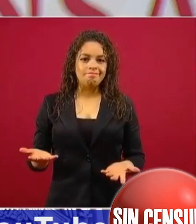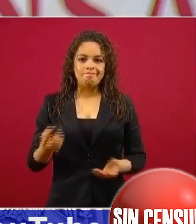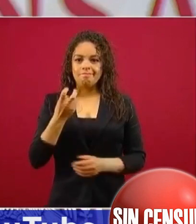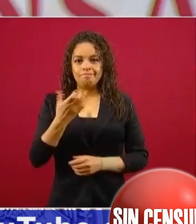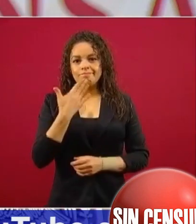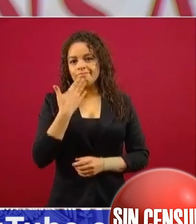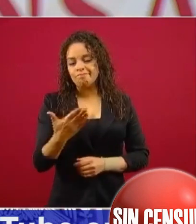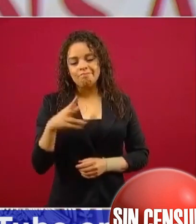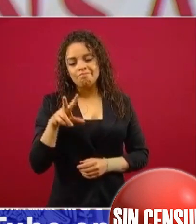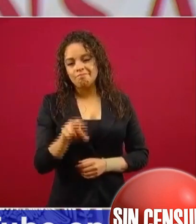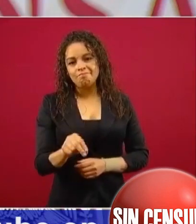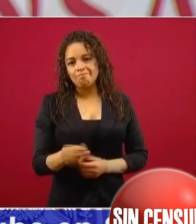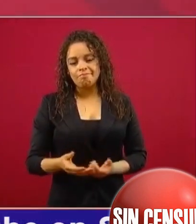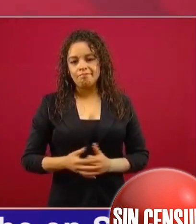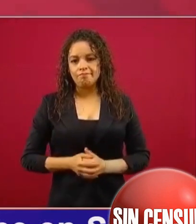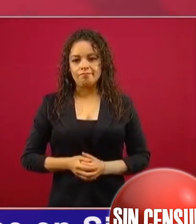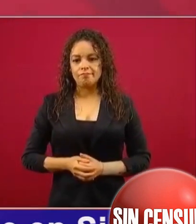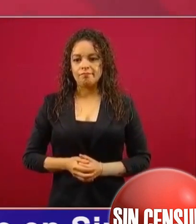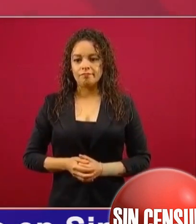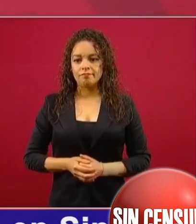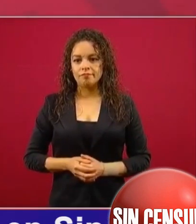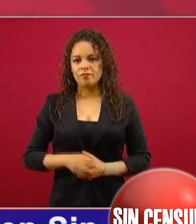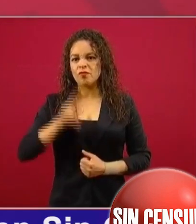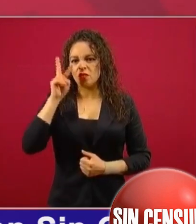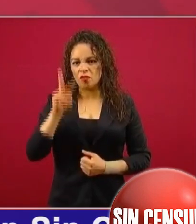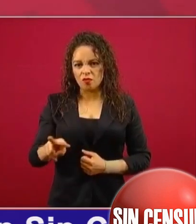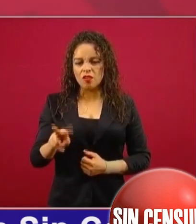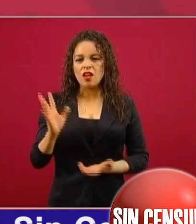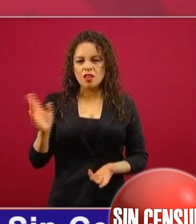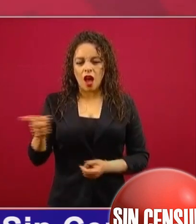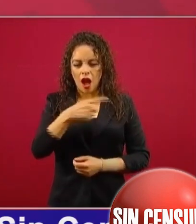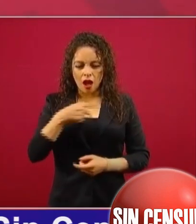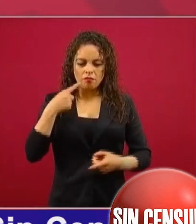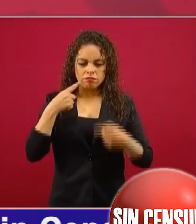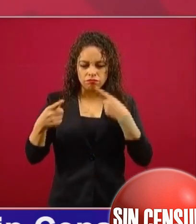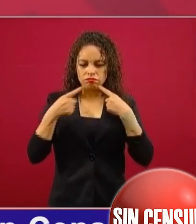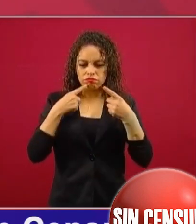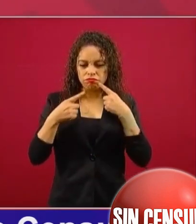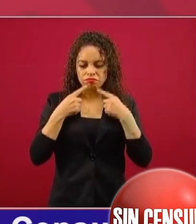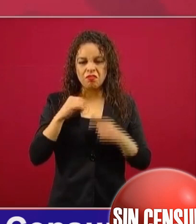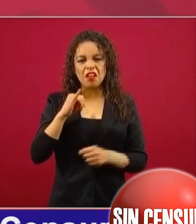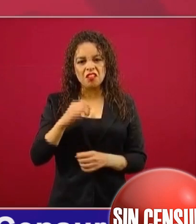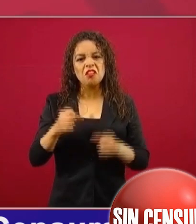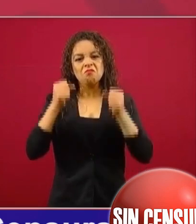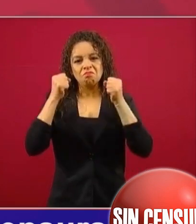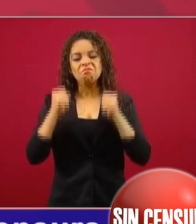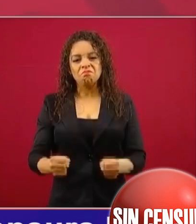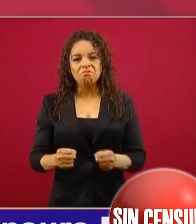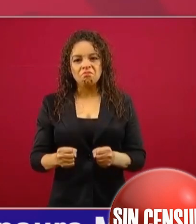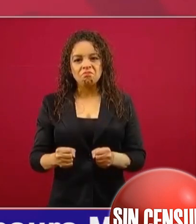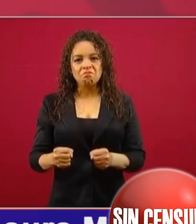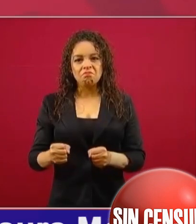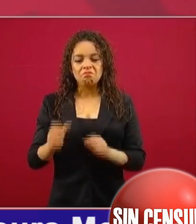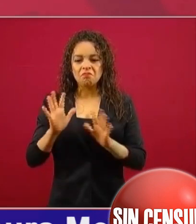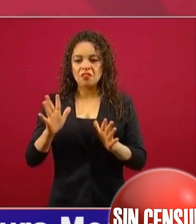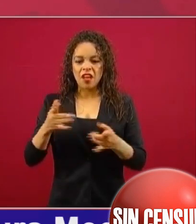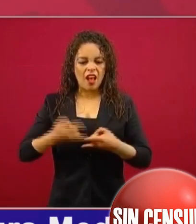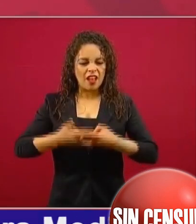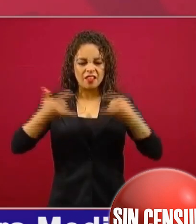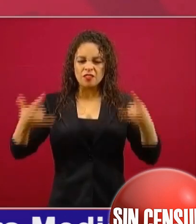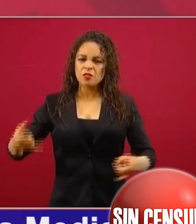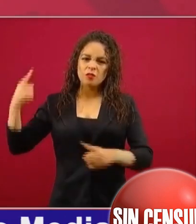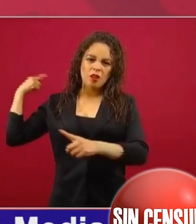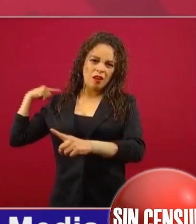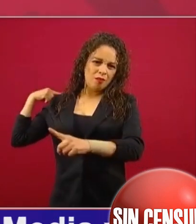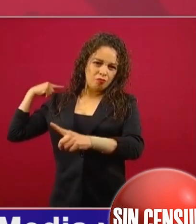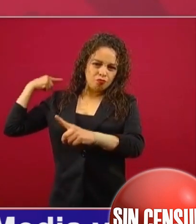ya nosotros lo constatamos en nuestra historia, ya